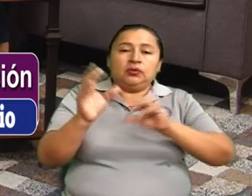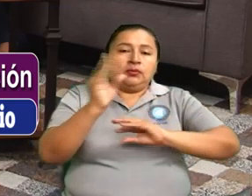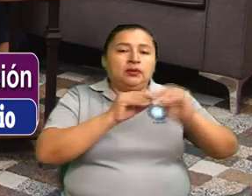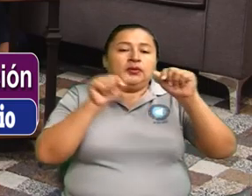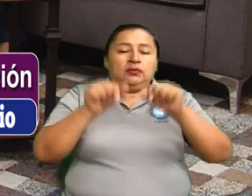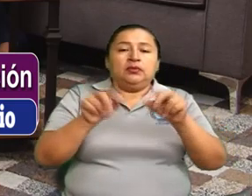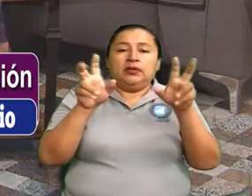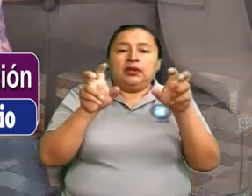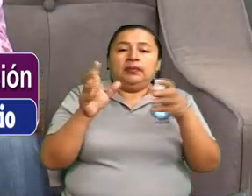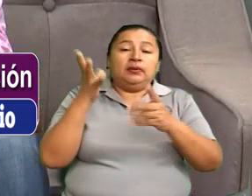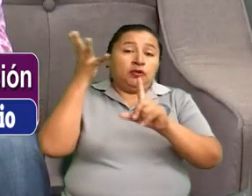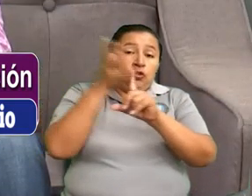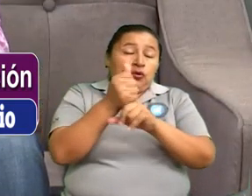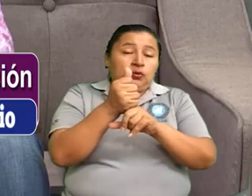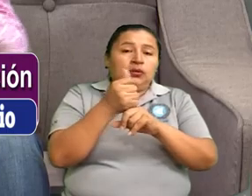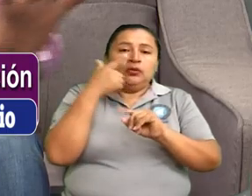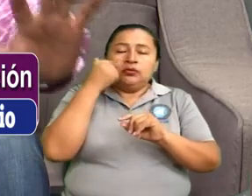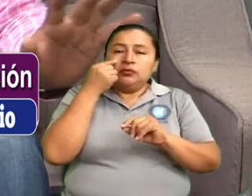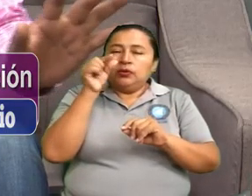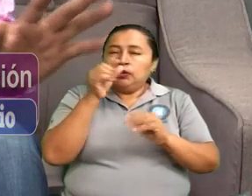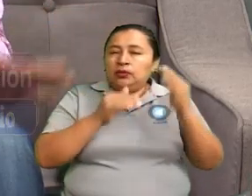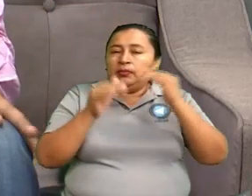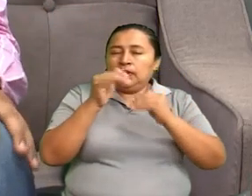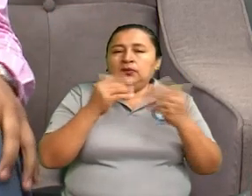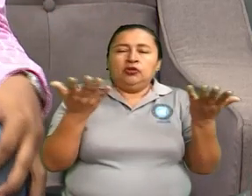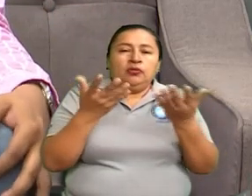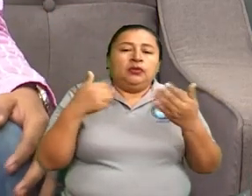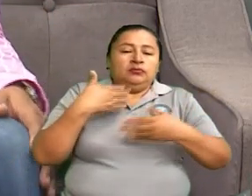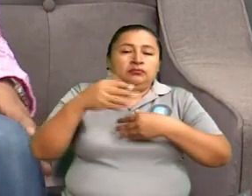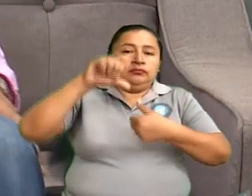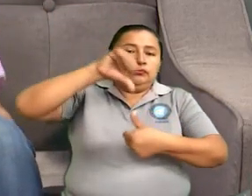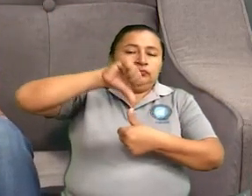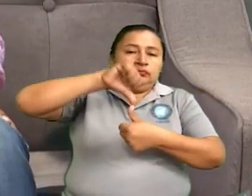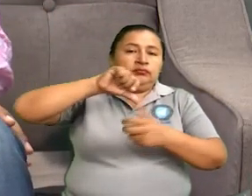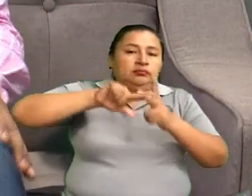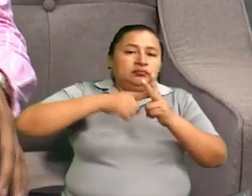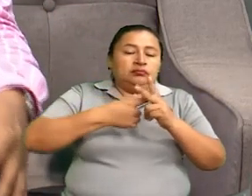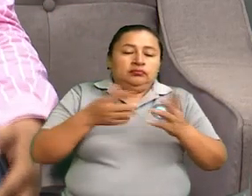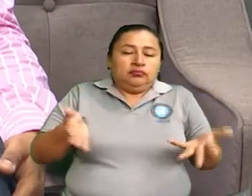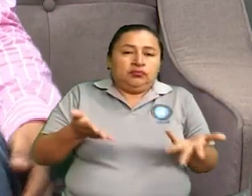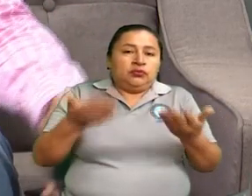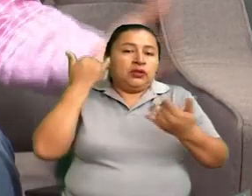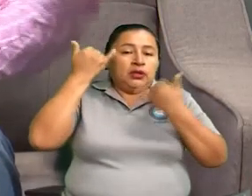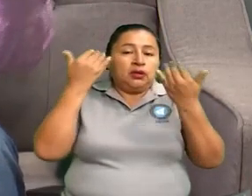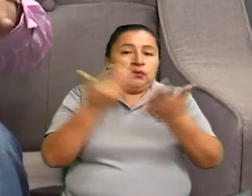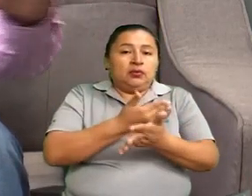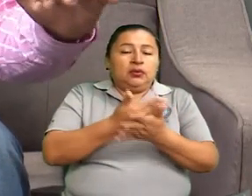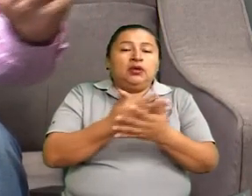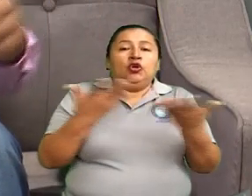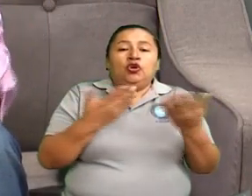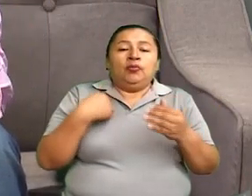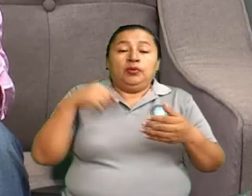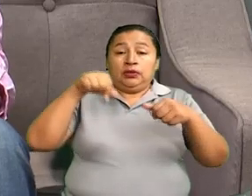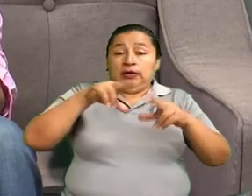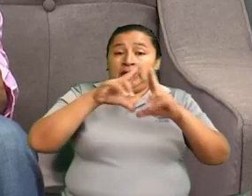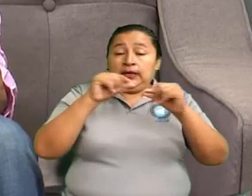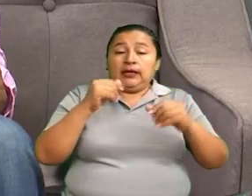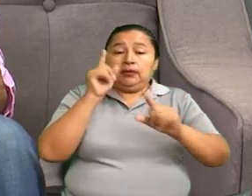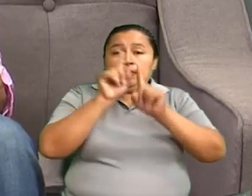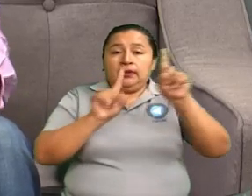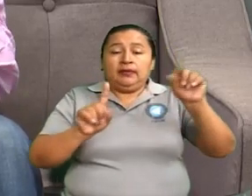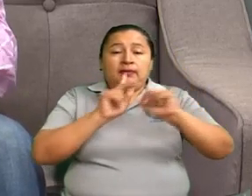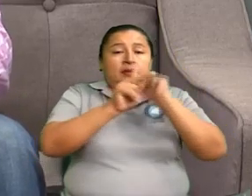esos aspectos, de esos logros, y conocer un poquito cómo está el ambiente en Centroamérica a partir del fomento de los emprendedores y cómo nos ubicamos nosotros a nivel